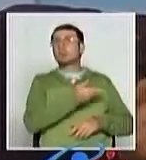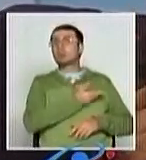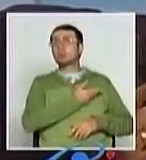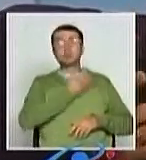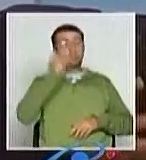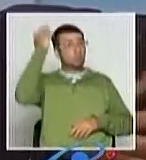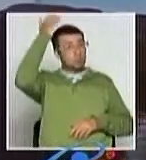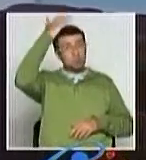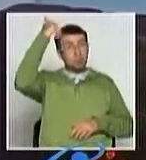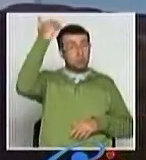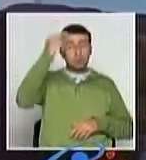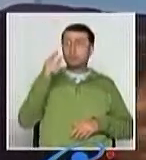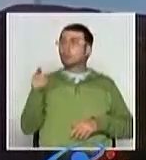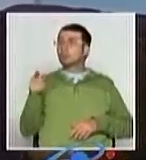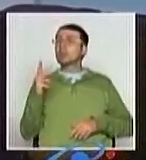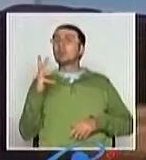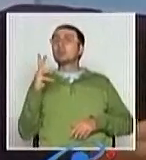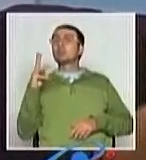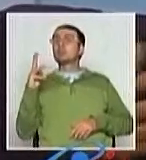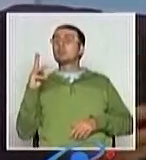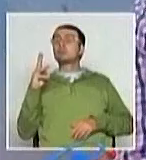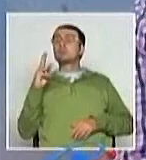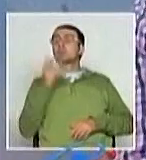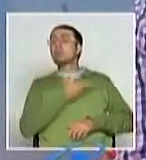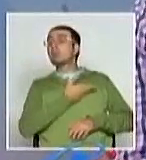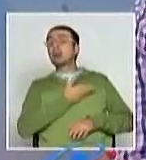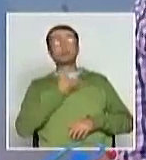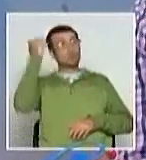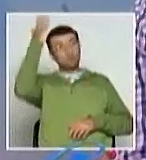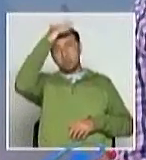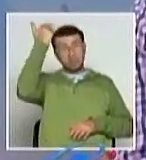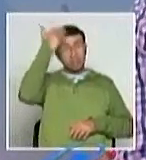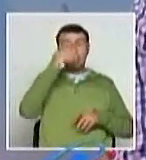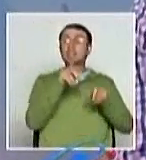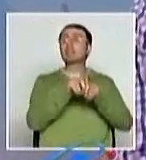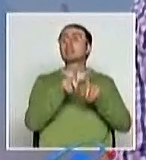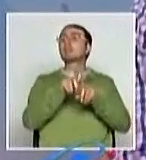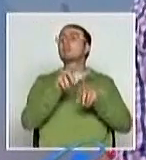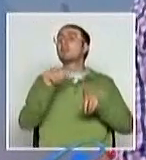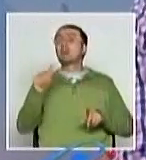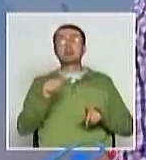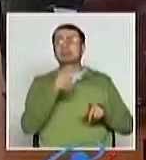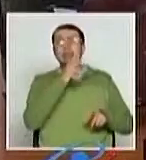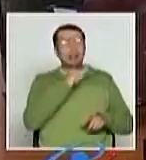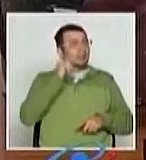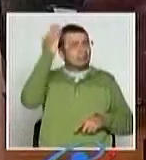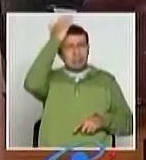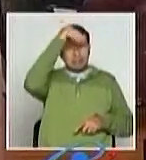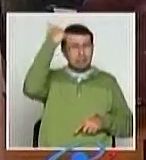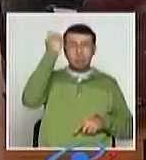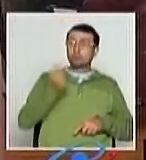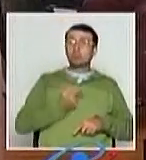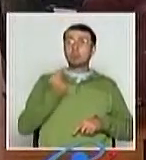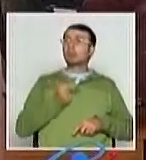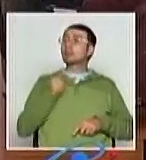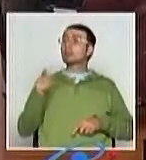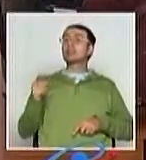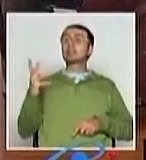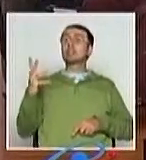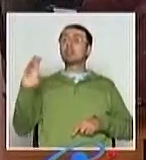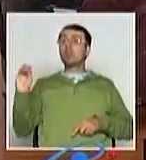Escúchala su re familiar interna y externa nadie sabía que ella había abortado solamente sabía el marido y